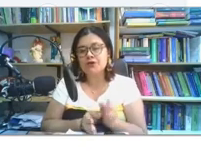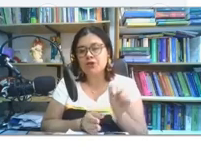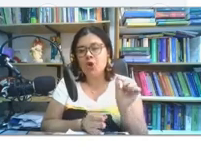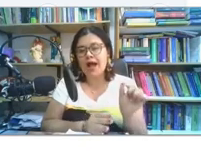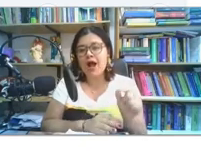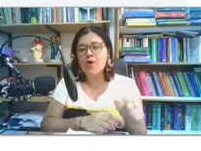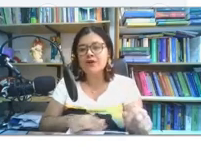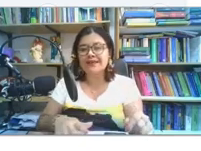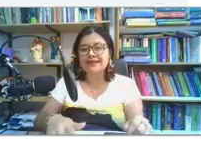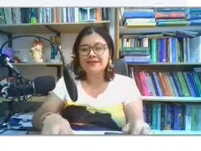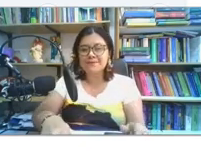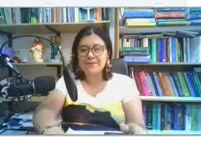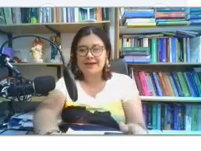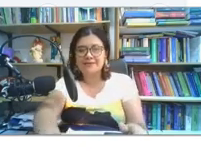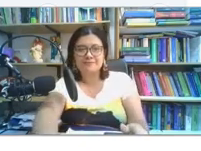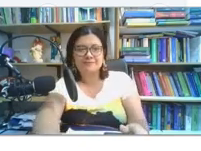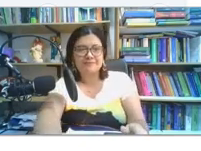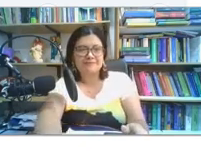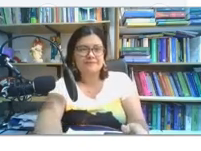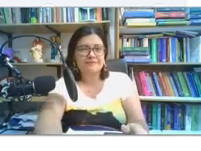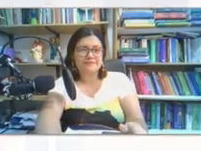del conocimiento a un clic